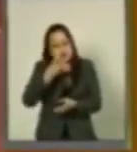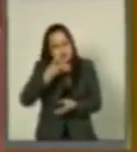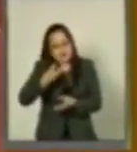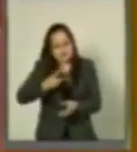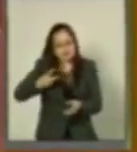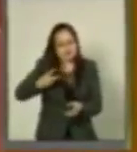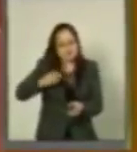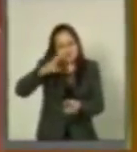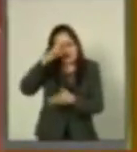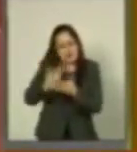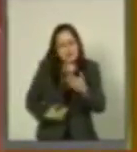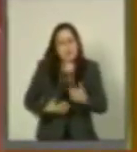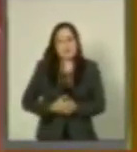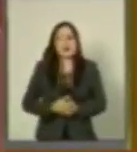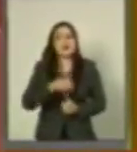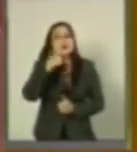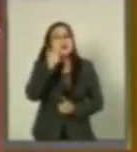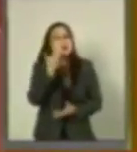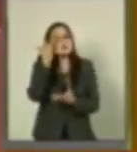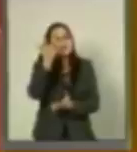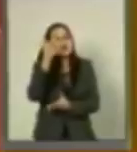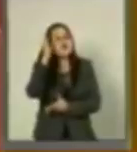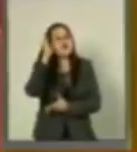Tener una aspiración presidencial